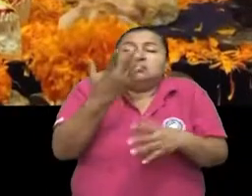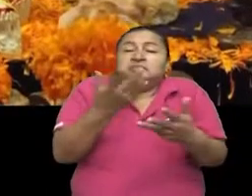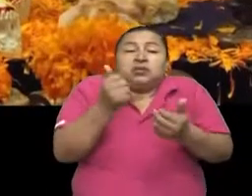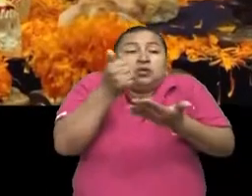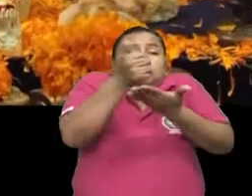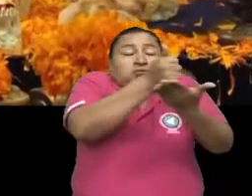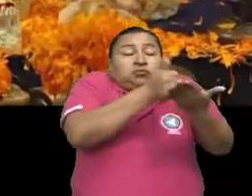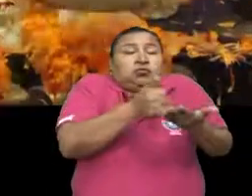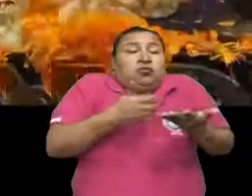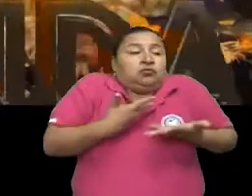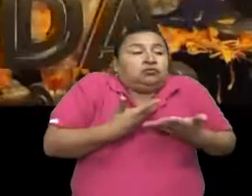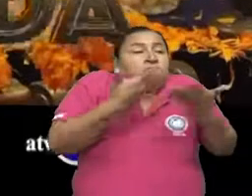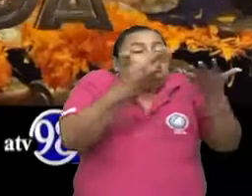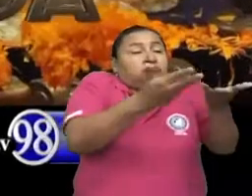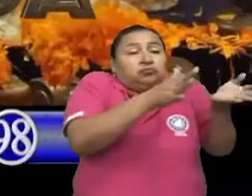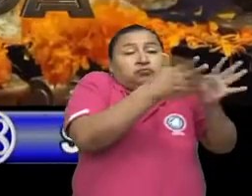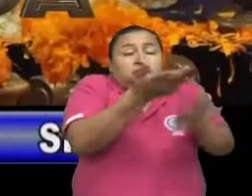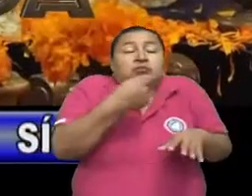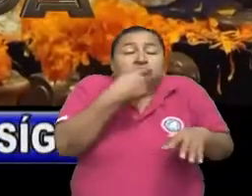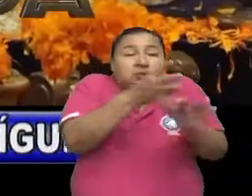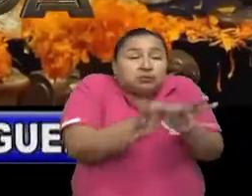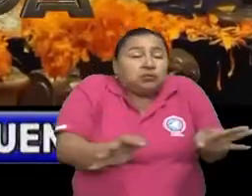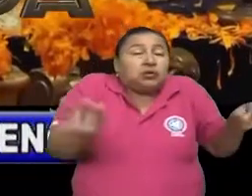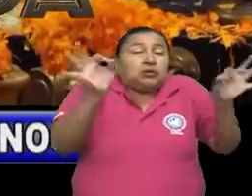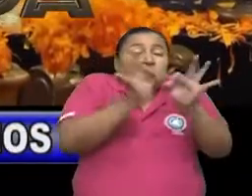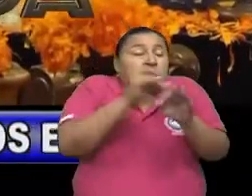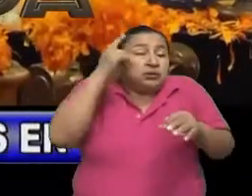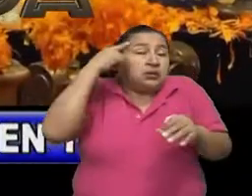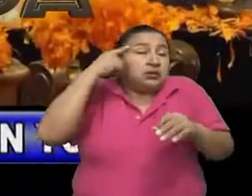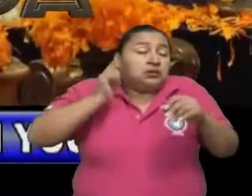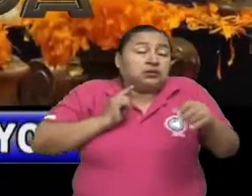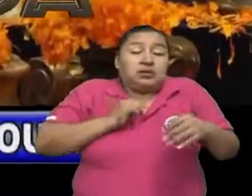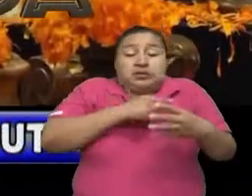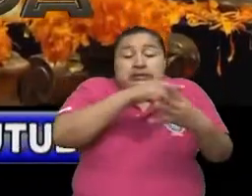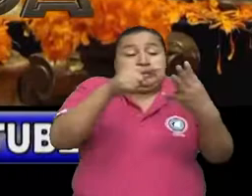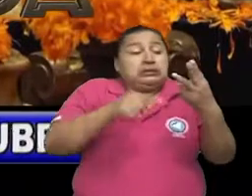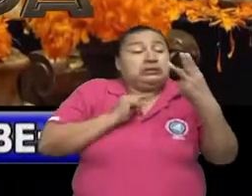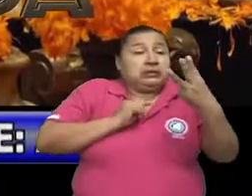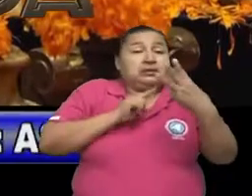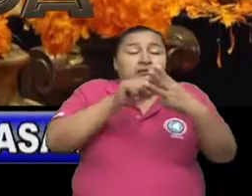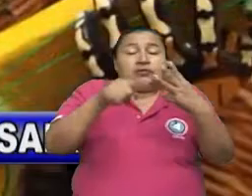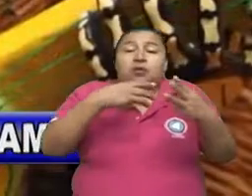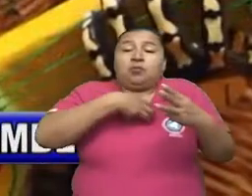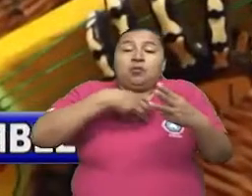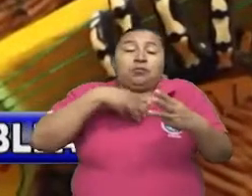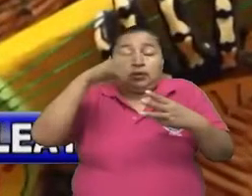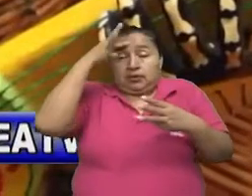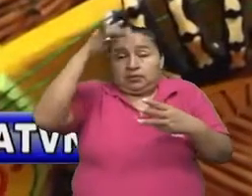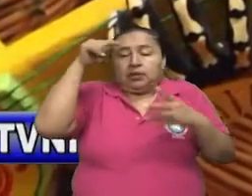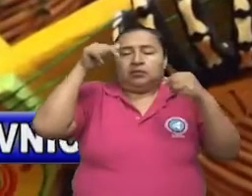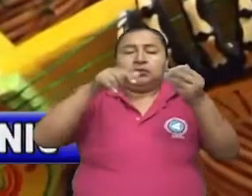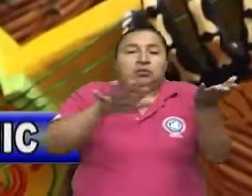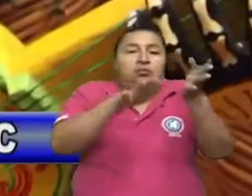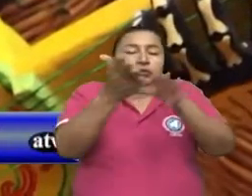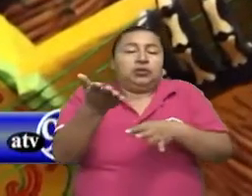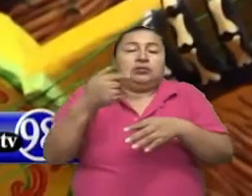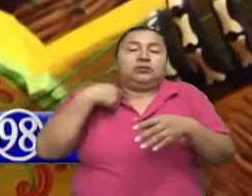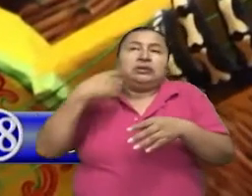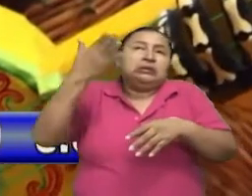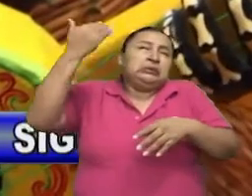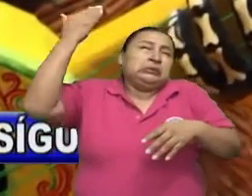ofrenda de muertos, cuyo elemento fundamental consta de tres figuras destacadas del país azteca que fallecieron durante